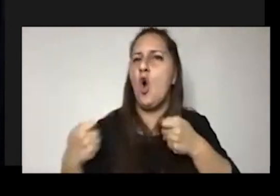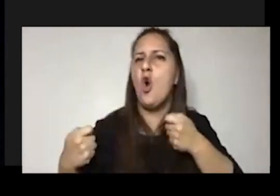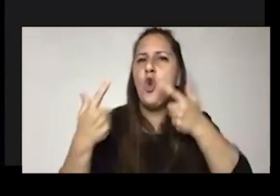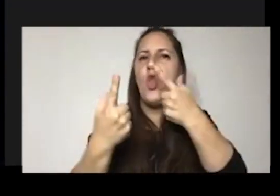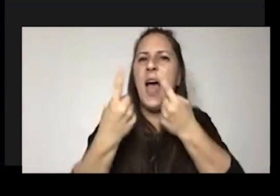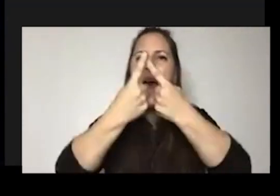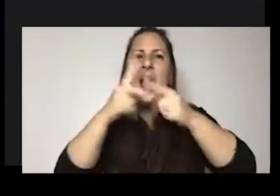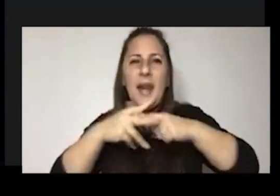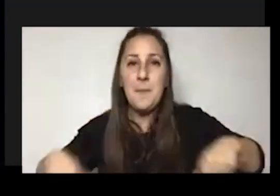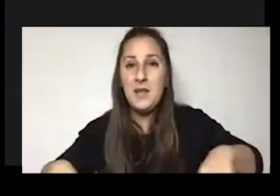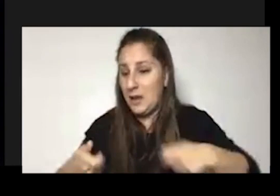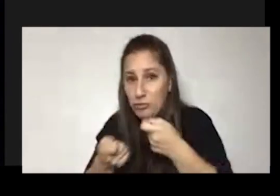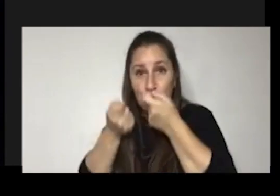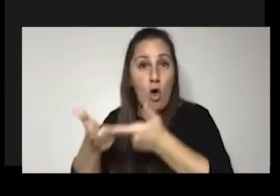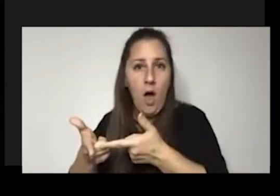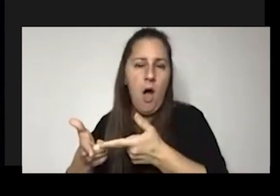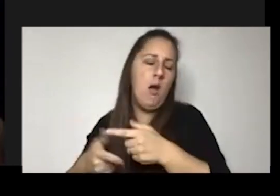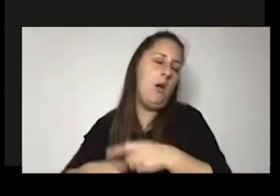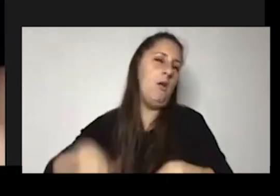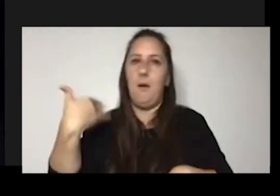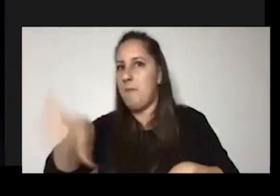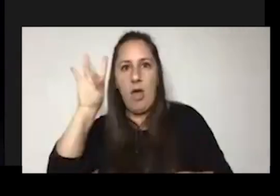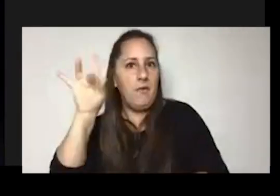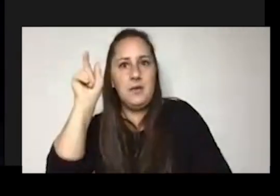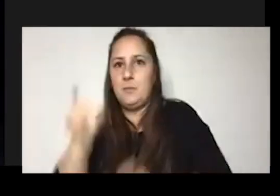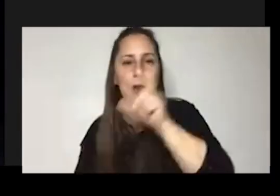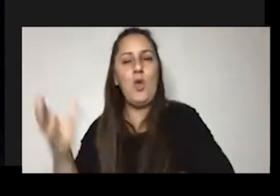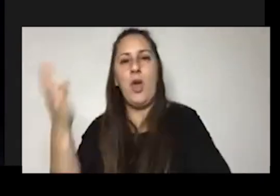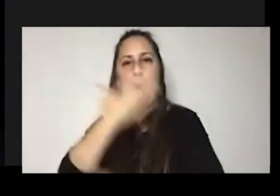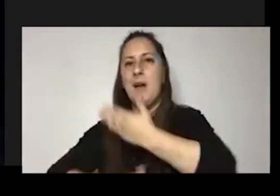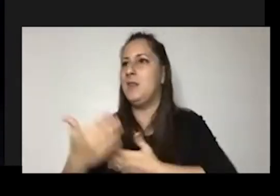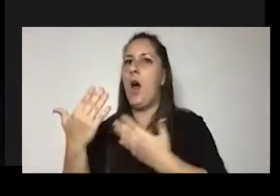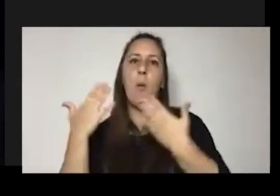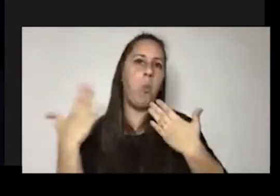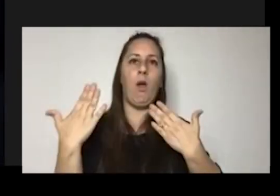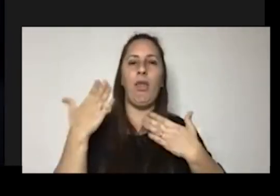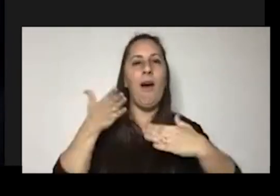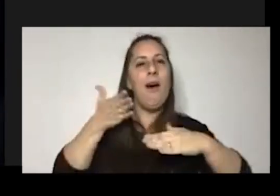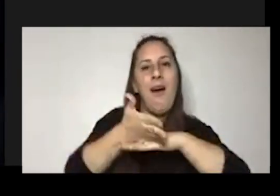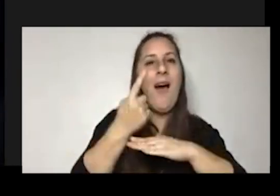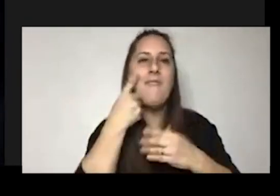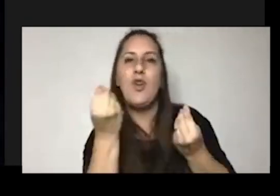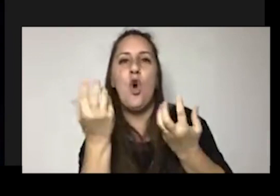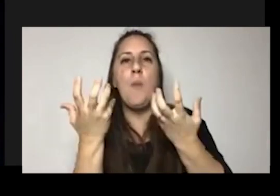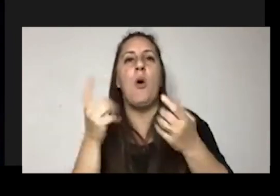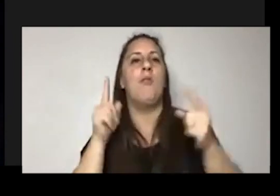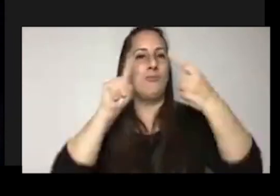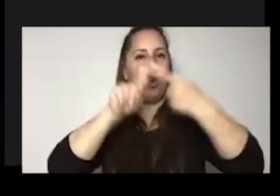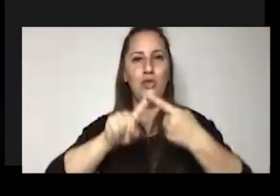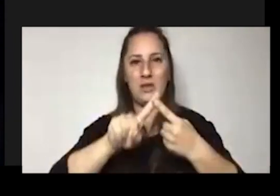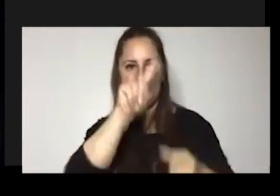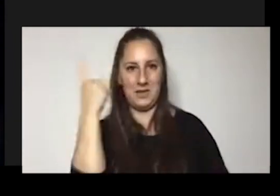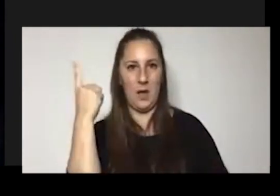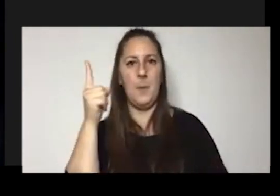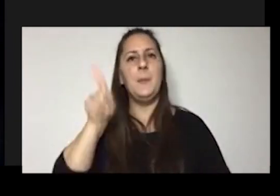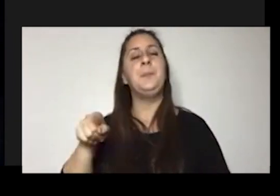más difícil que la persona con discapacidad pueda acercarse a los distintos mecanismos del Estado. Nosotros estamos participando